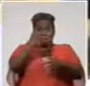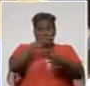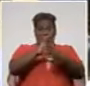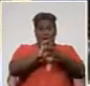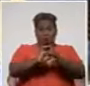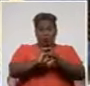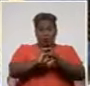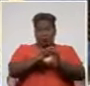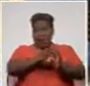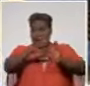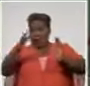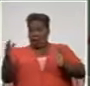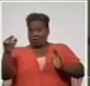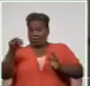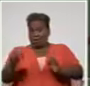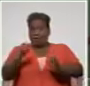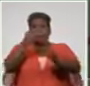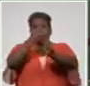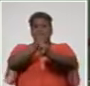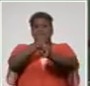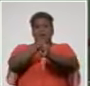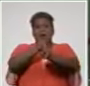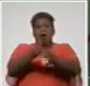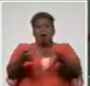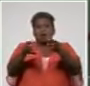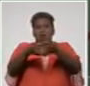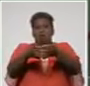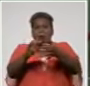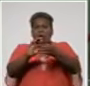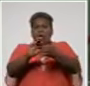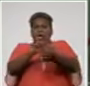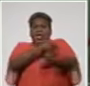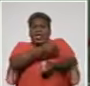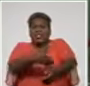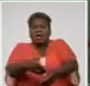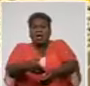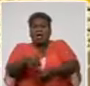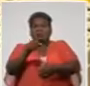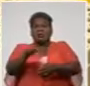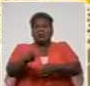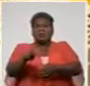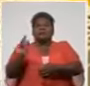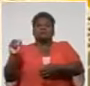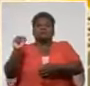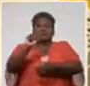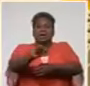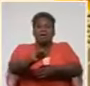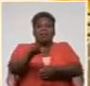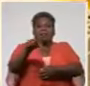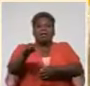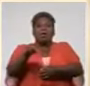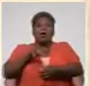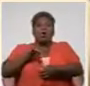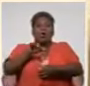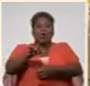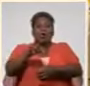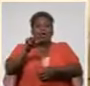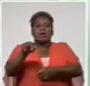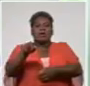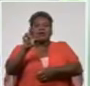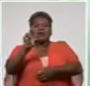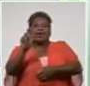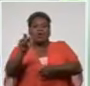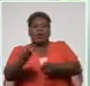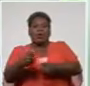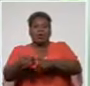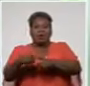este equipo de genética molecular trasladado desde el Instituto Nacional de Oncología y Radiobiología. Se nos dio un intensivo